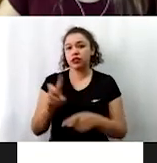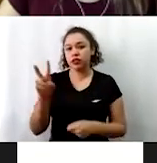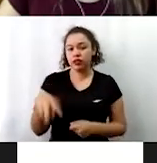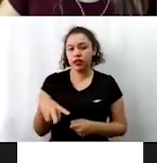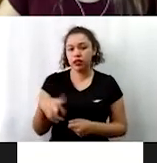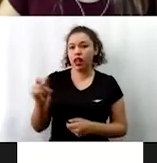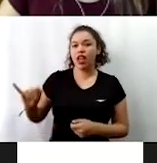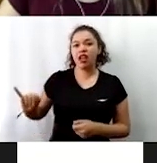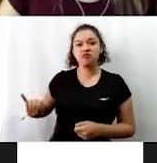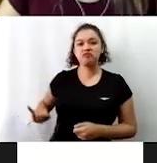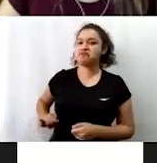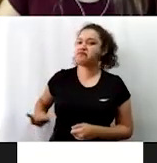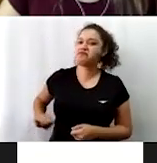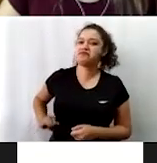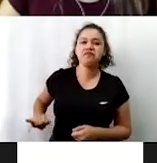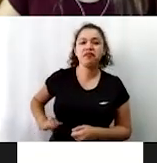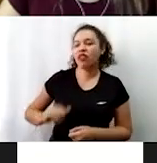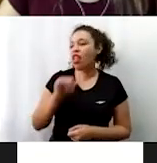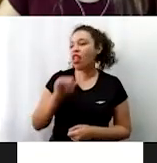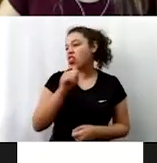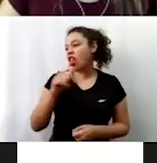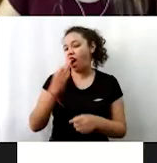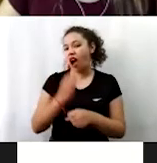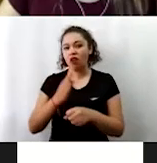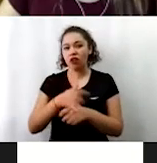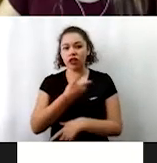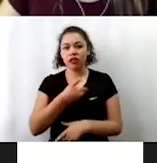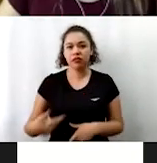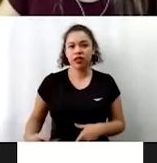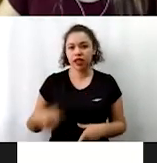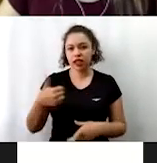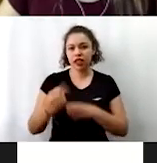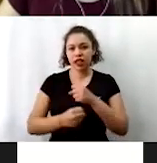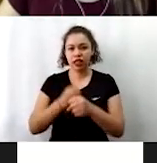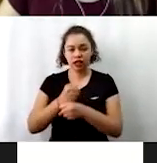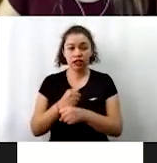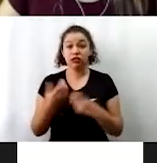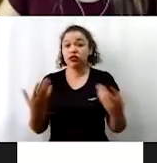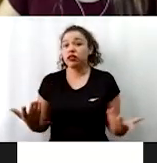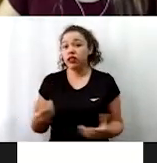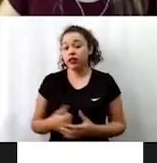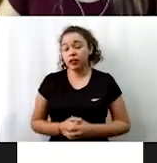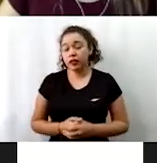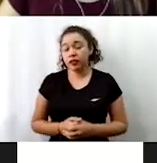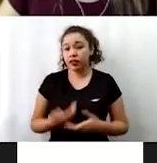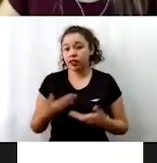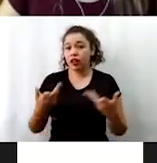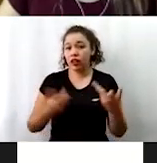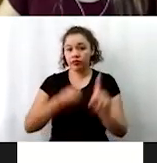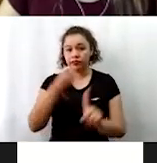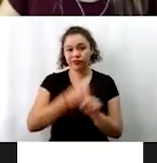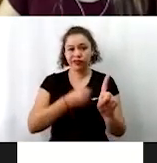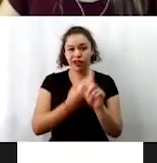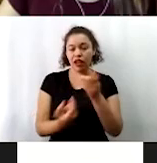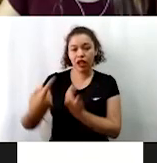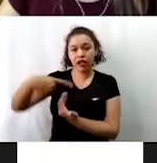este desinterés en este sexenio y pues la lucha está pues en el interior, es decir, de